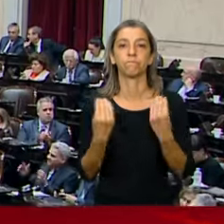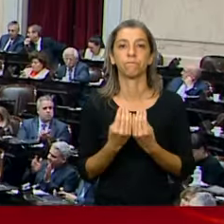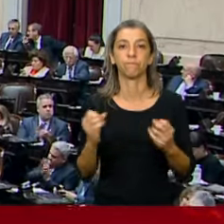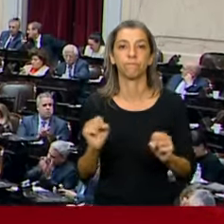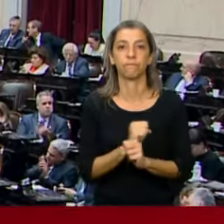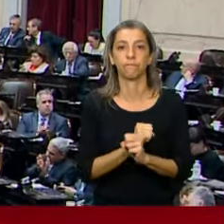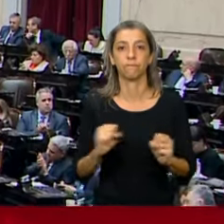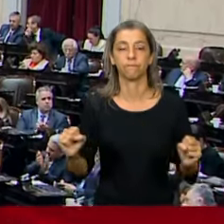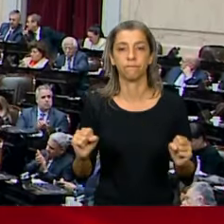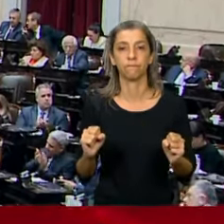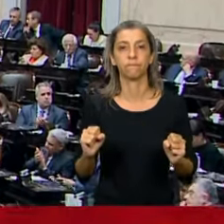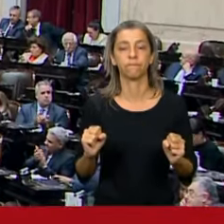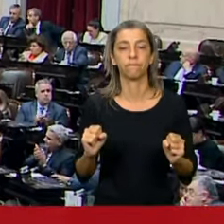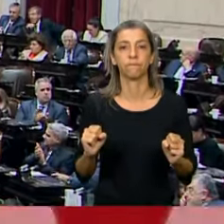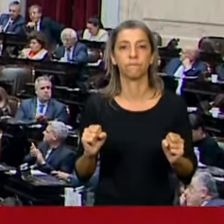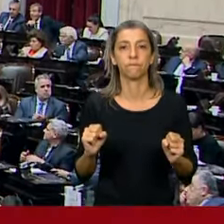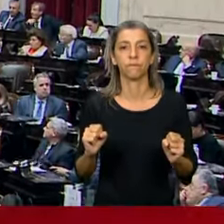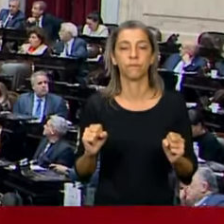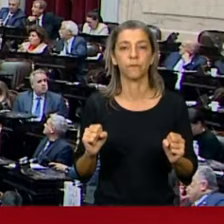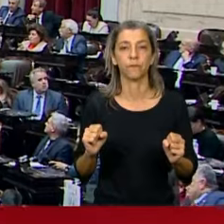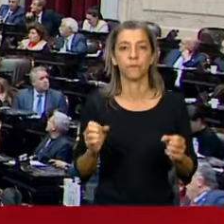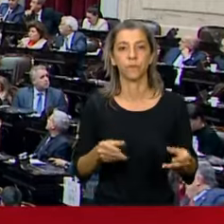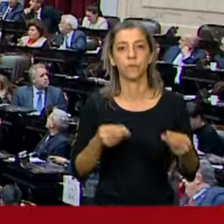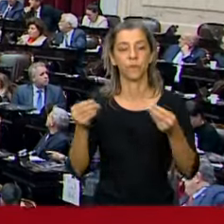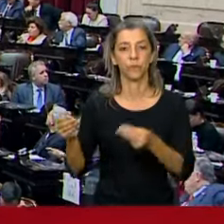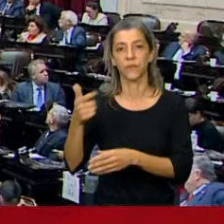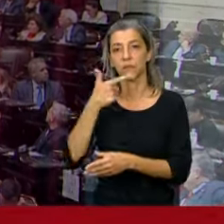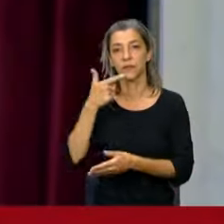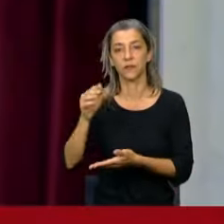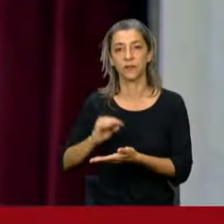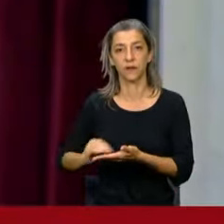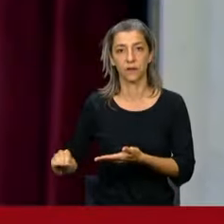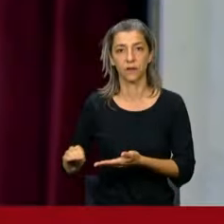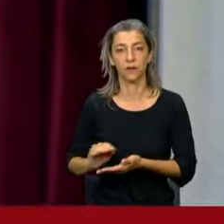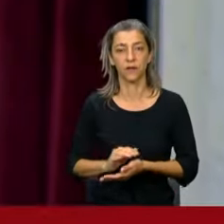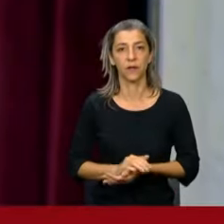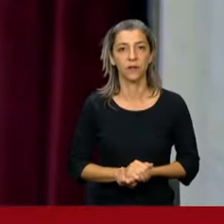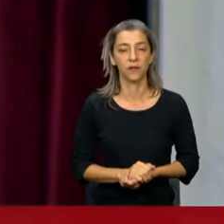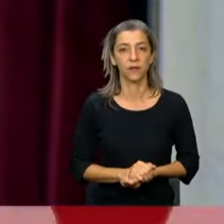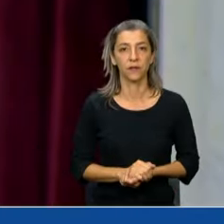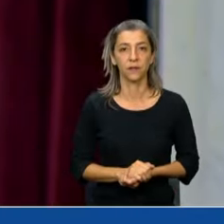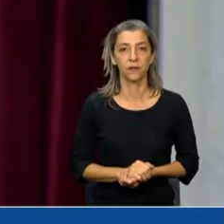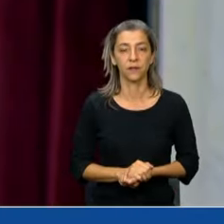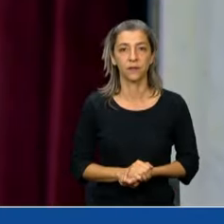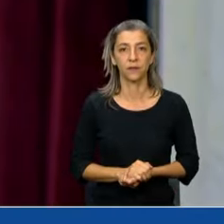afirmativa se comunicará al honorable senado de la nación